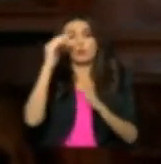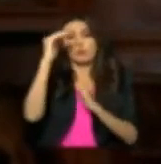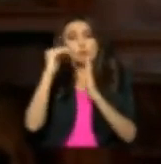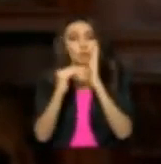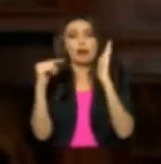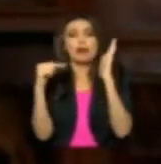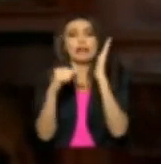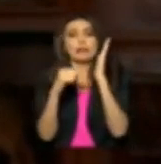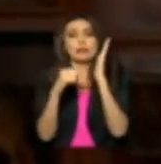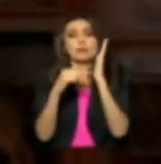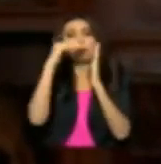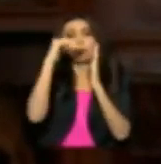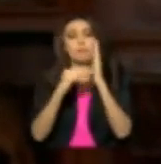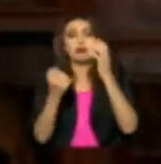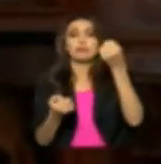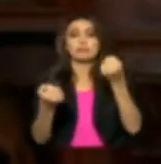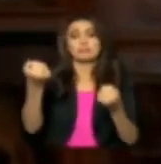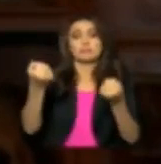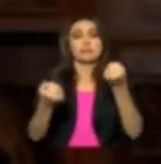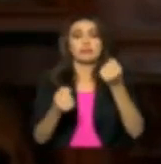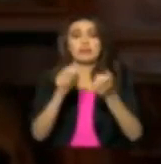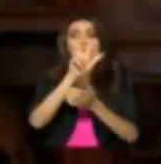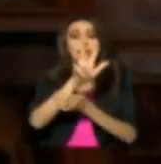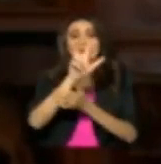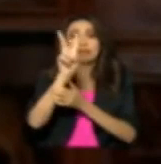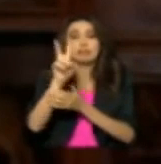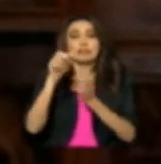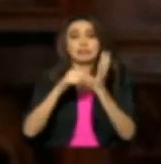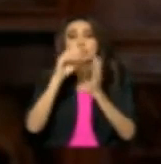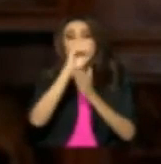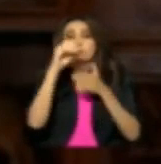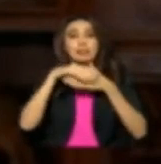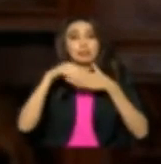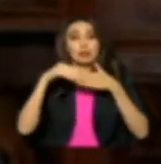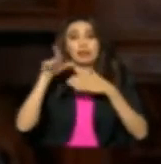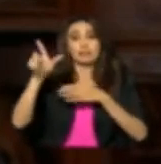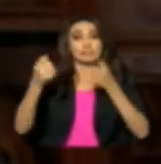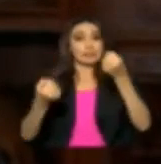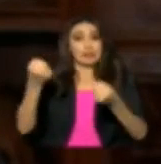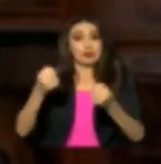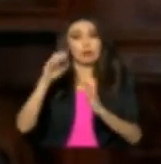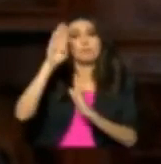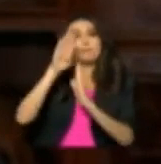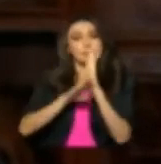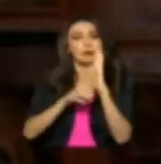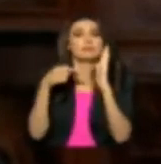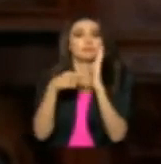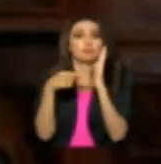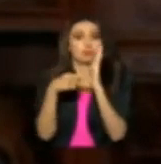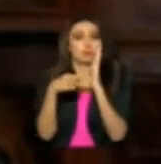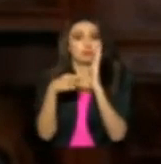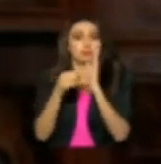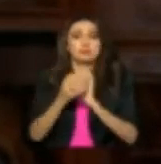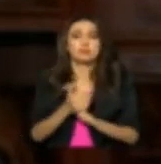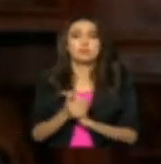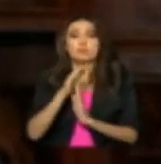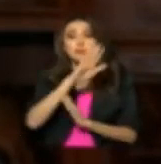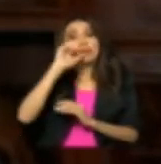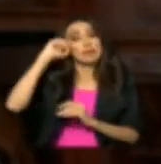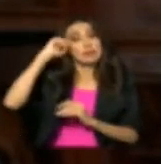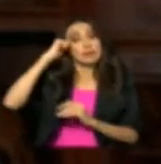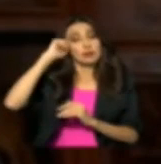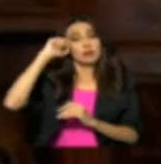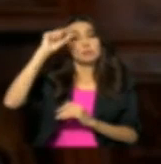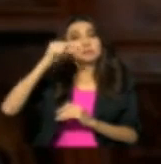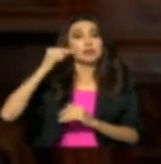impuesto a los vehículos de menos de 32 mil dólares. Amigas y amigos, recordemos que el gobierno ha hecho lo